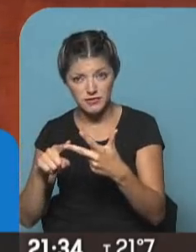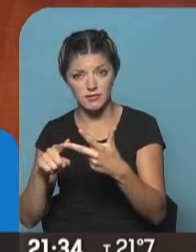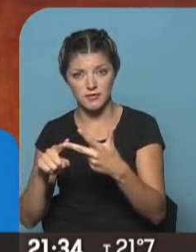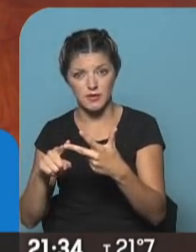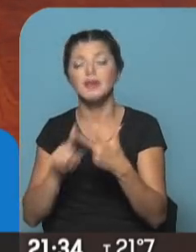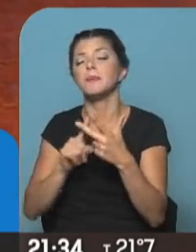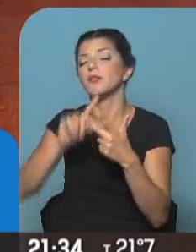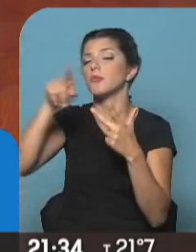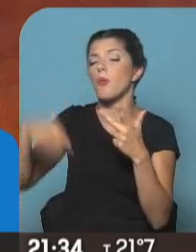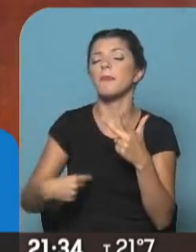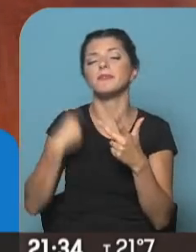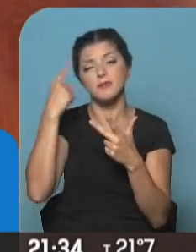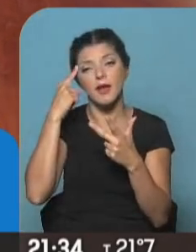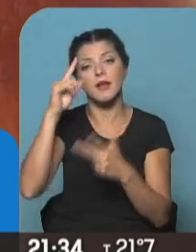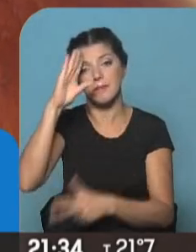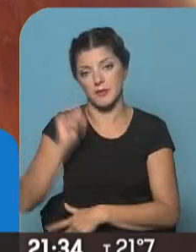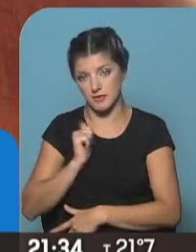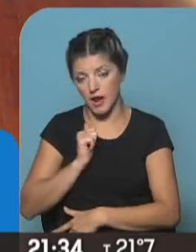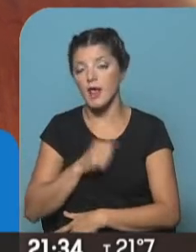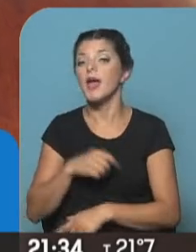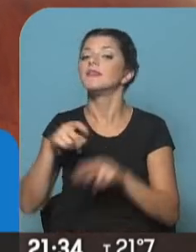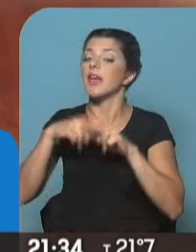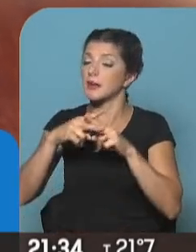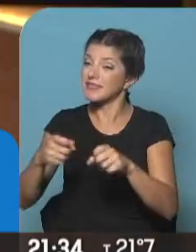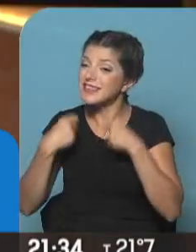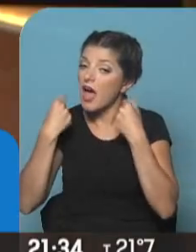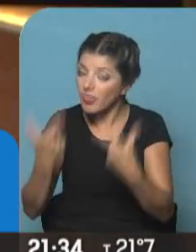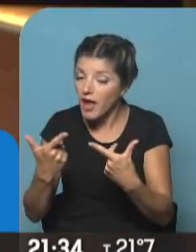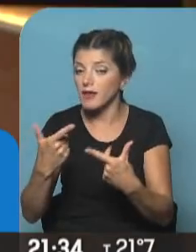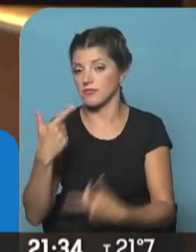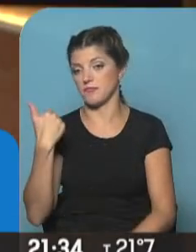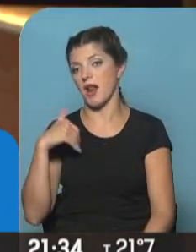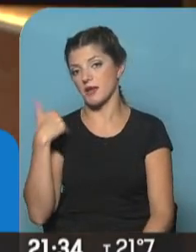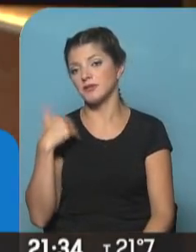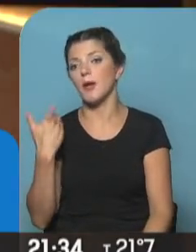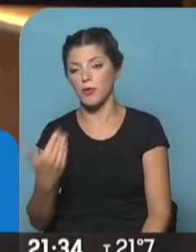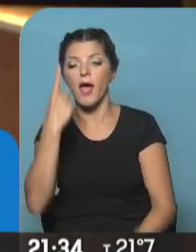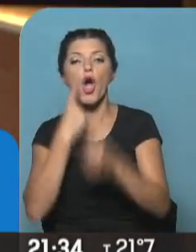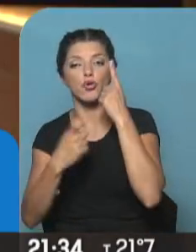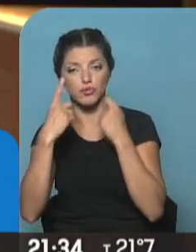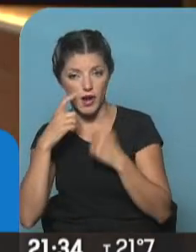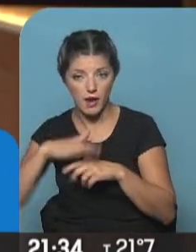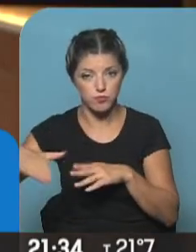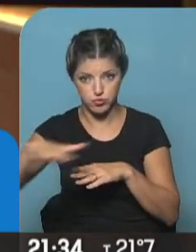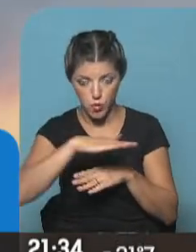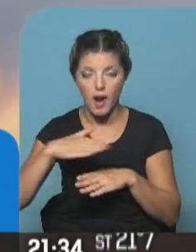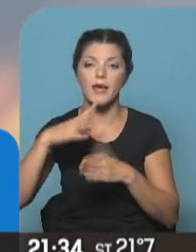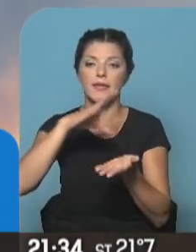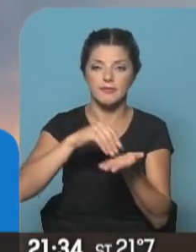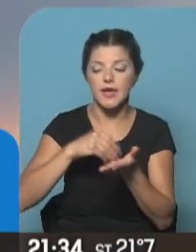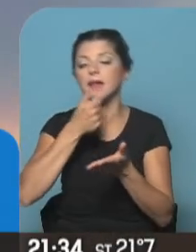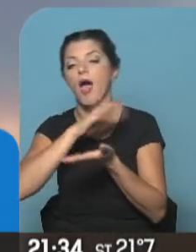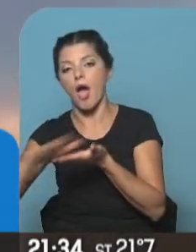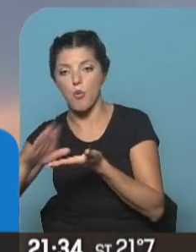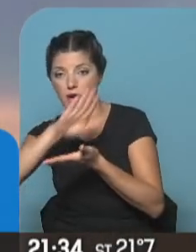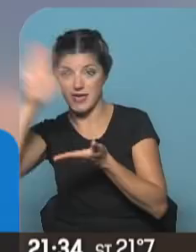reconstrucción del instrumento militar, dotarlo de los elementos para que Argentina tenga el control de sus espacios a salvo. Mucho se ha